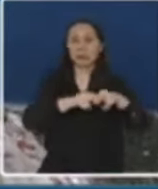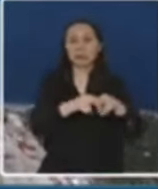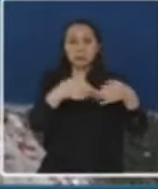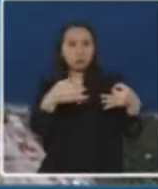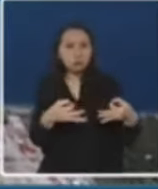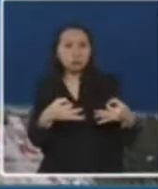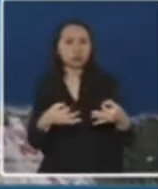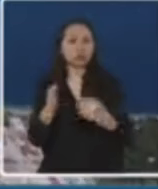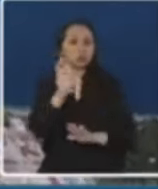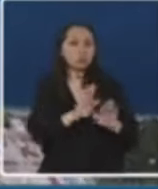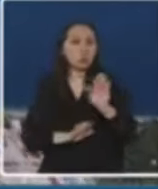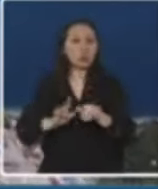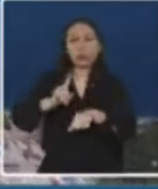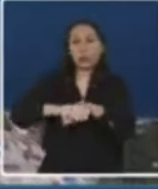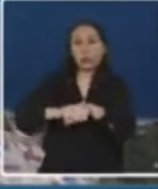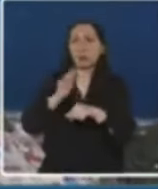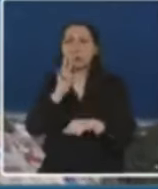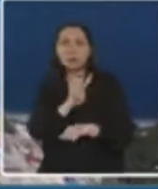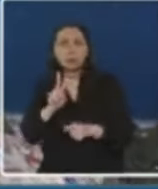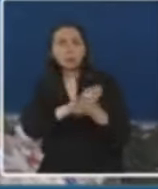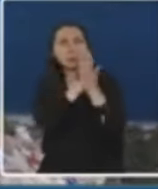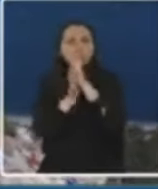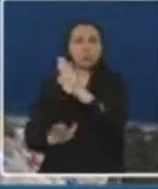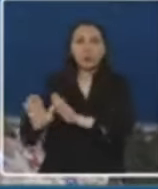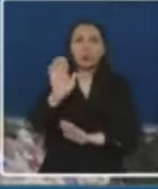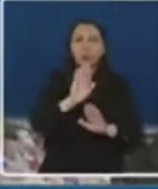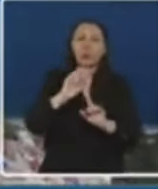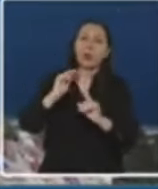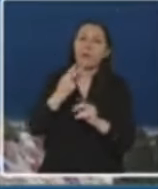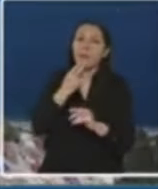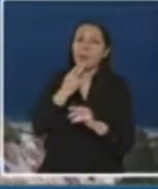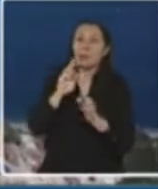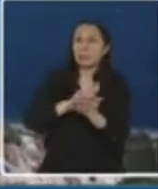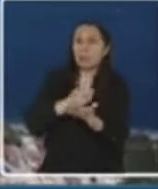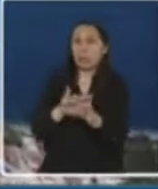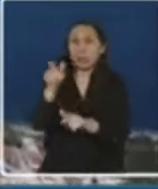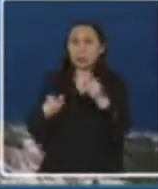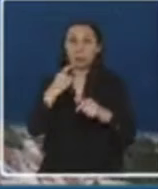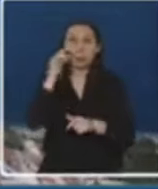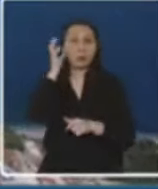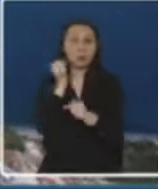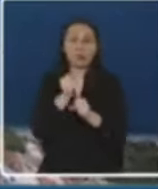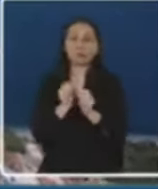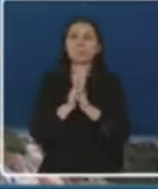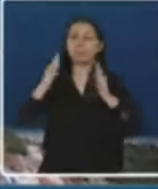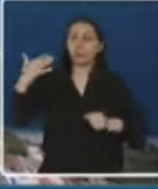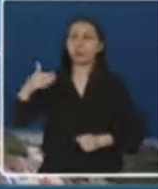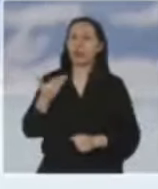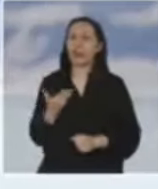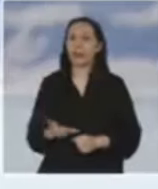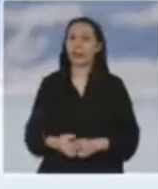el darnos el tiempo para tomar todos los resguardos necesarios para proteger la vida y la salud de las y los trabajadores es tremendamente importante en